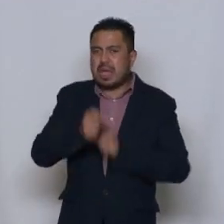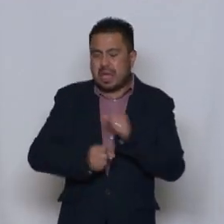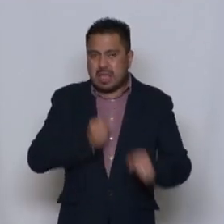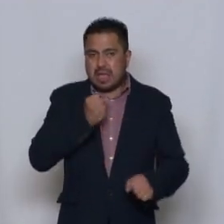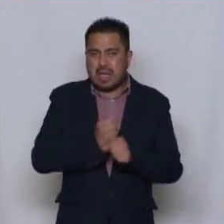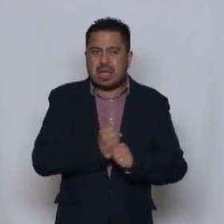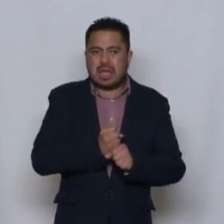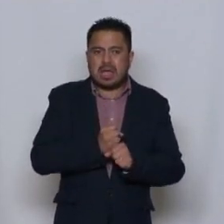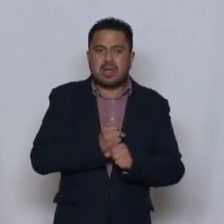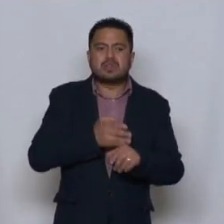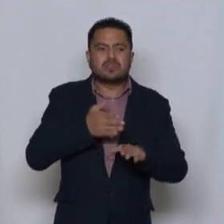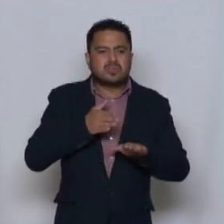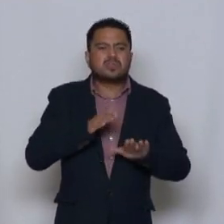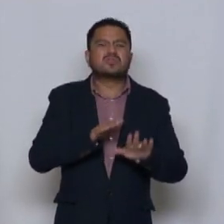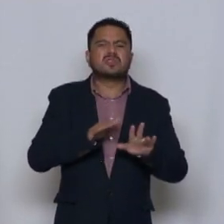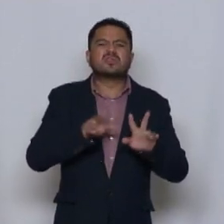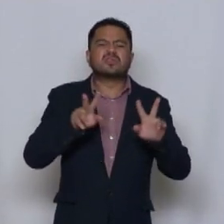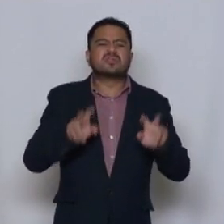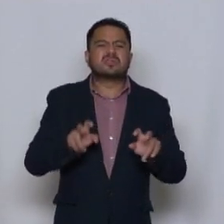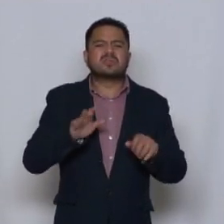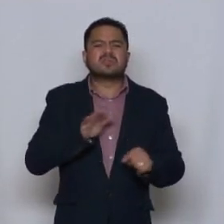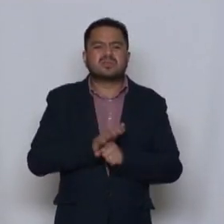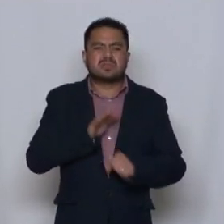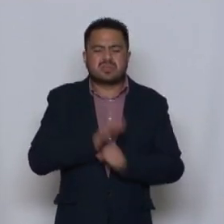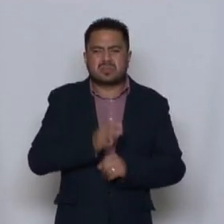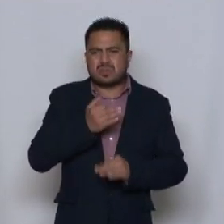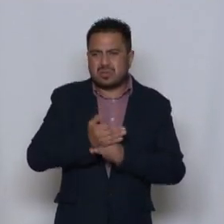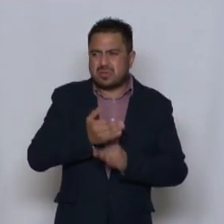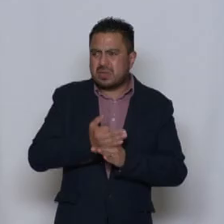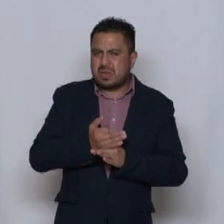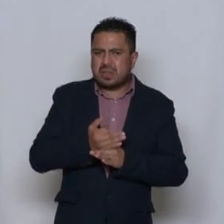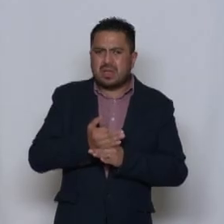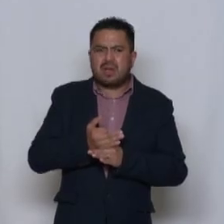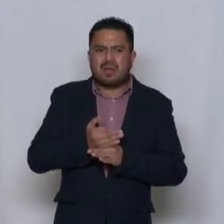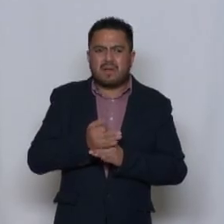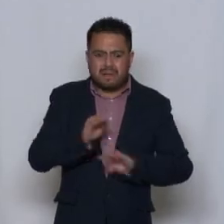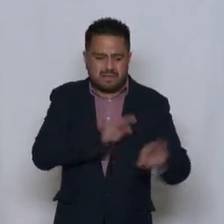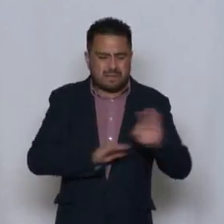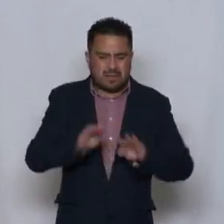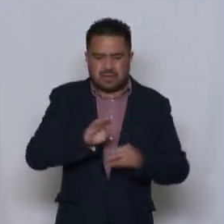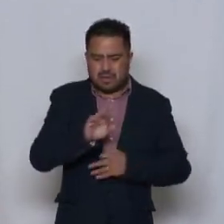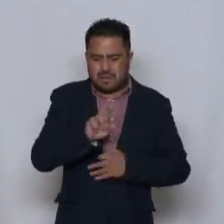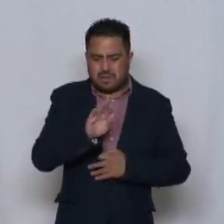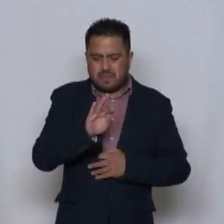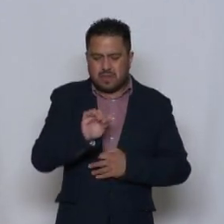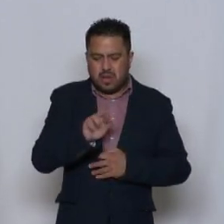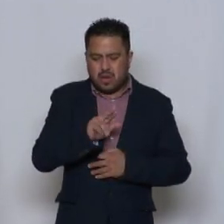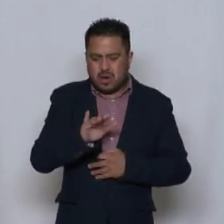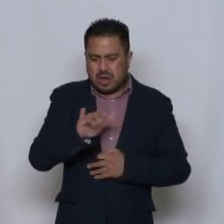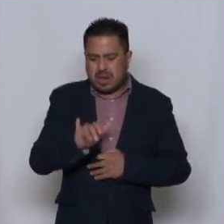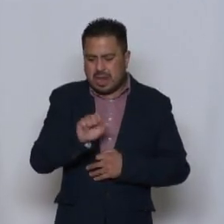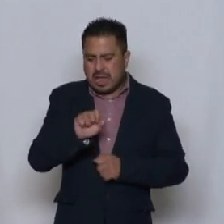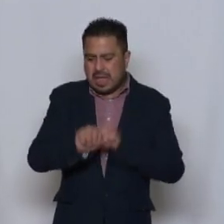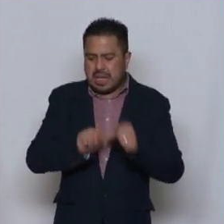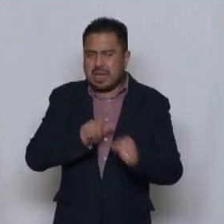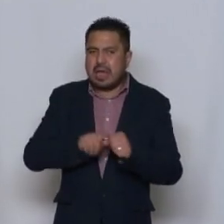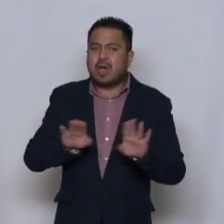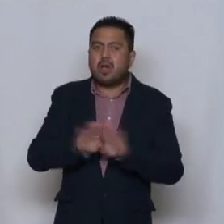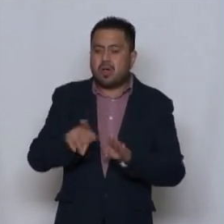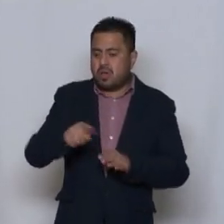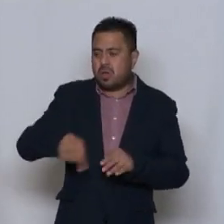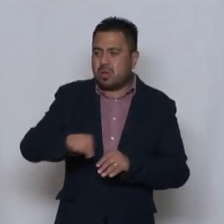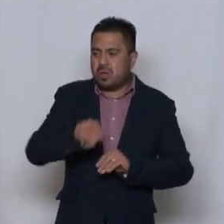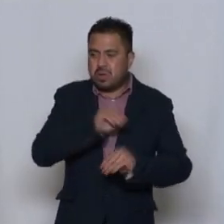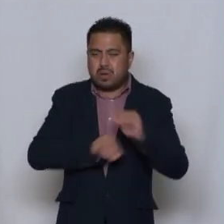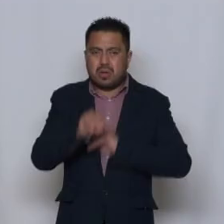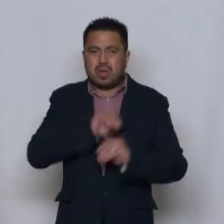años sobre lo que llamaríamos la física del forrajeo de los animales, que es básicamente cómo estos se mueven.